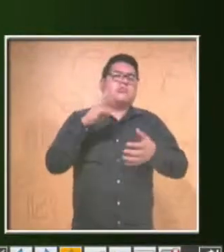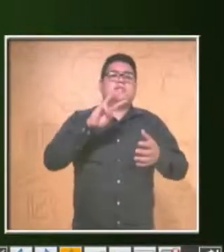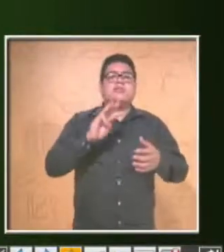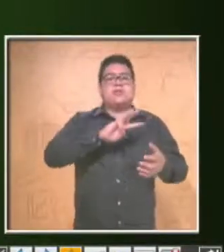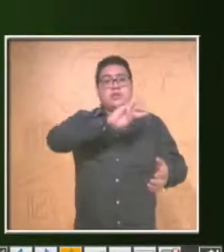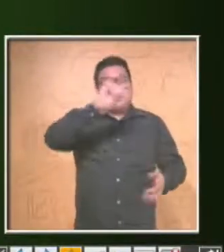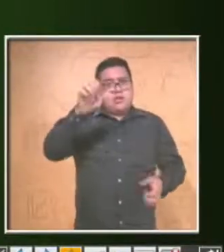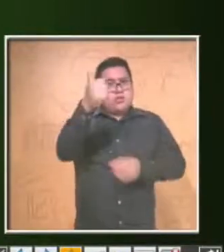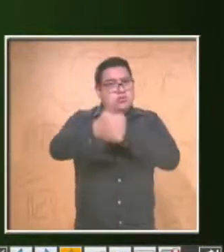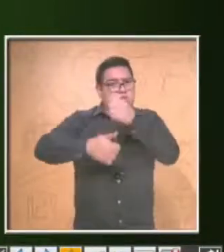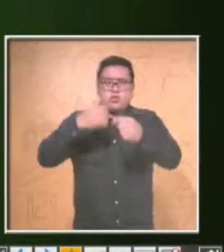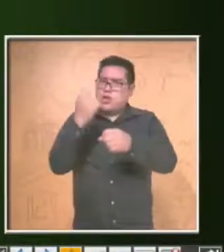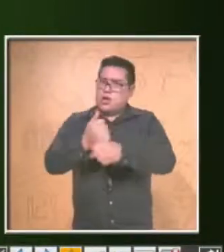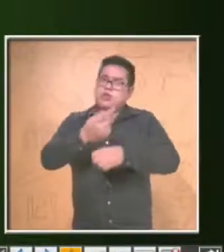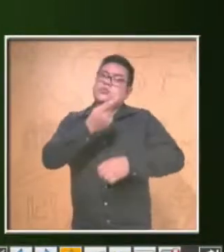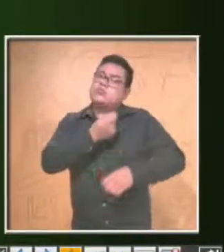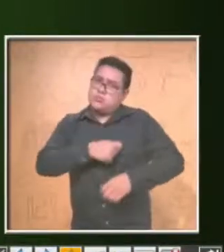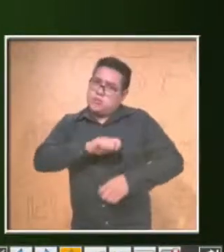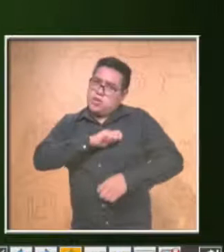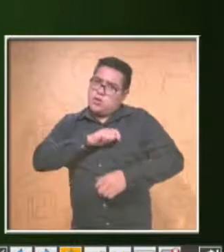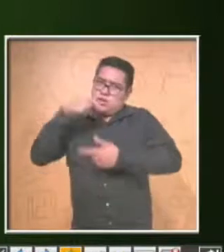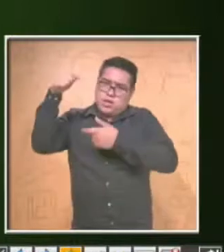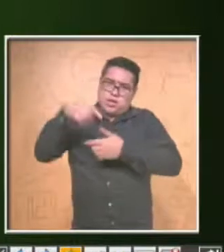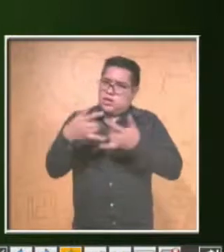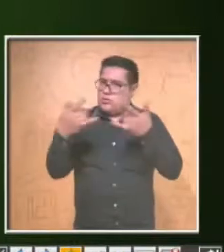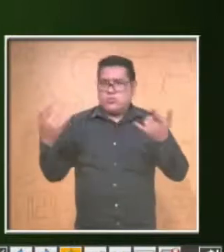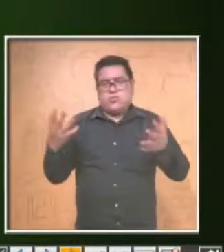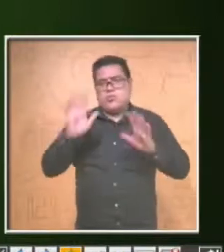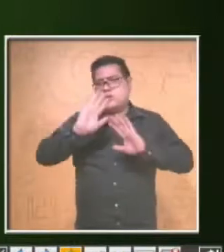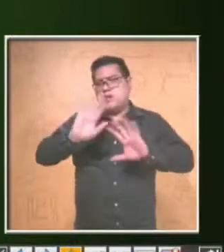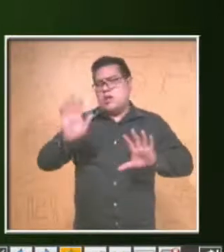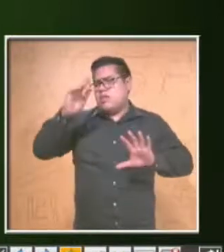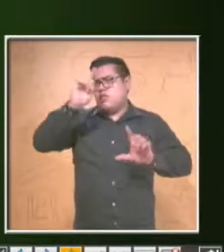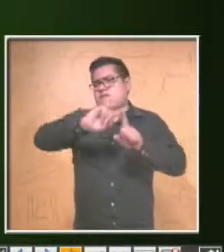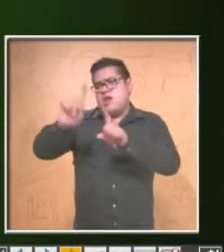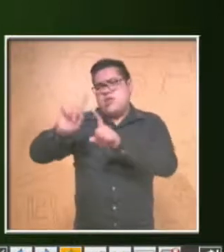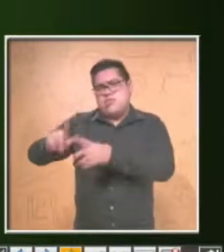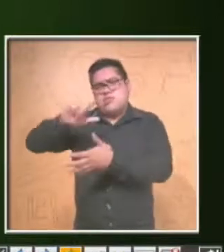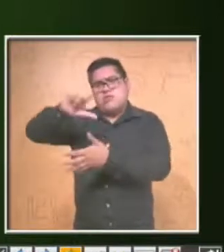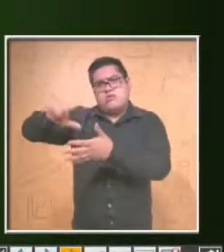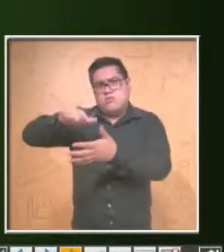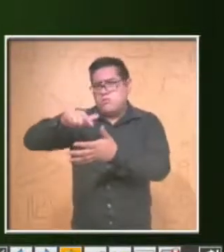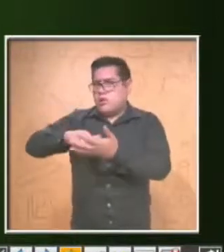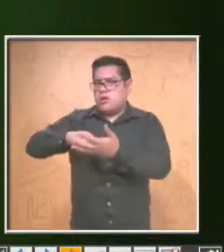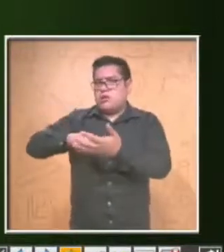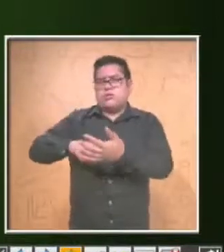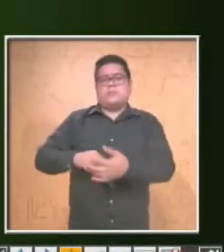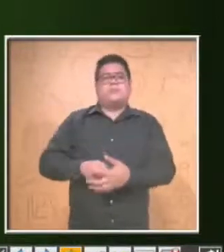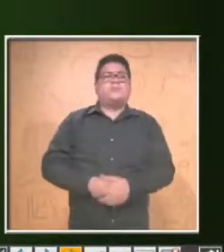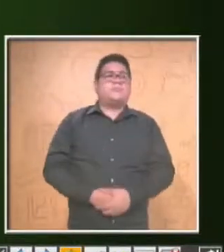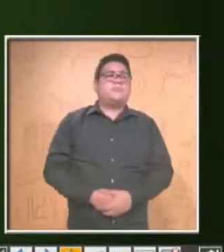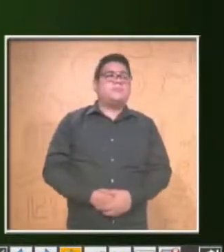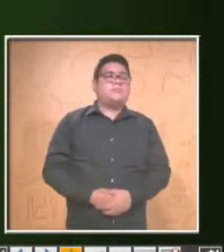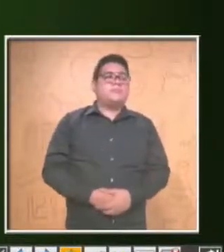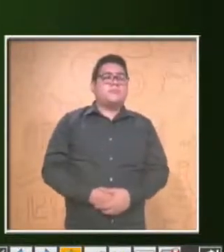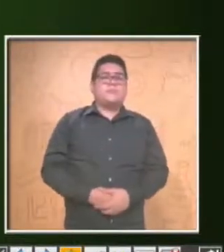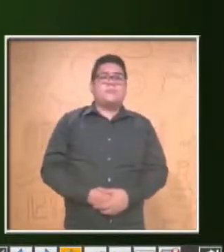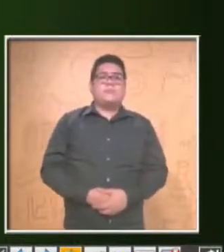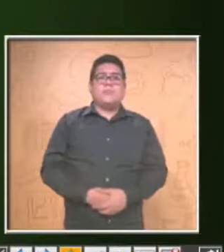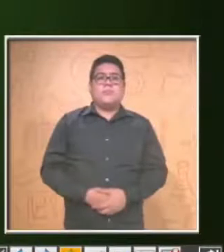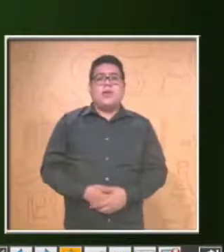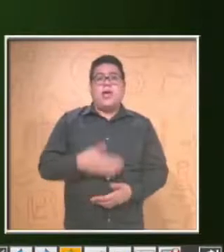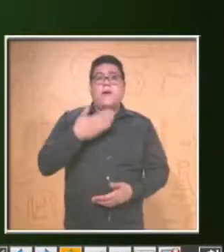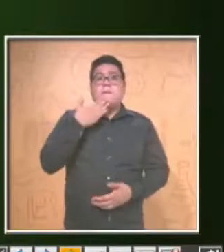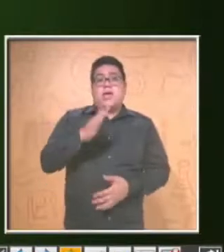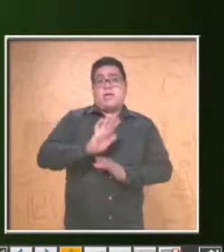los españoles. Y así muchos lugares de América y del mundo, no únicamente de América. Bien,